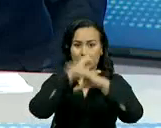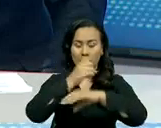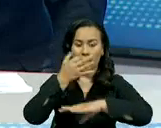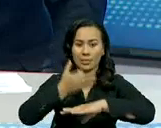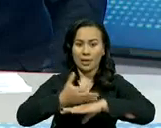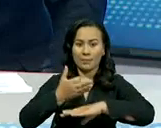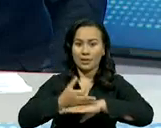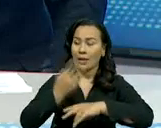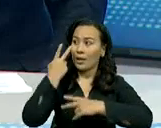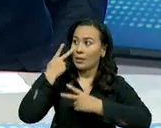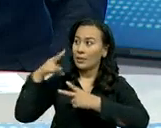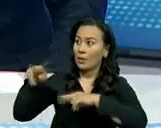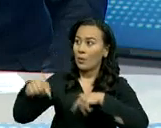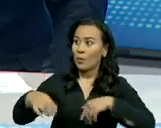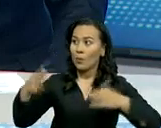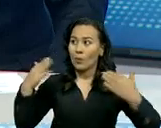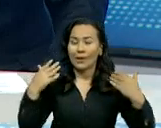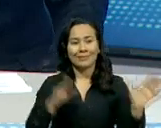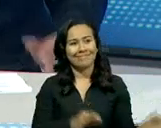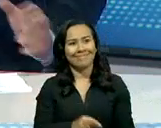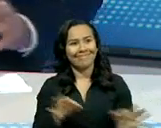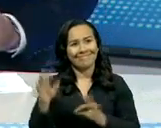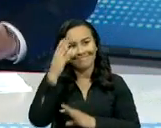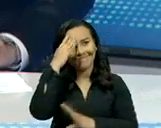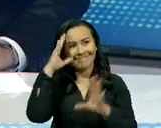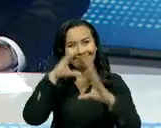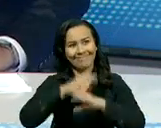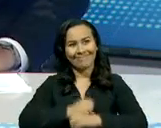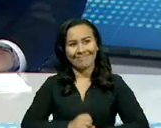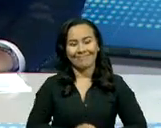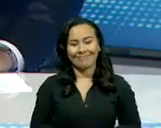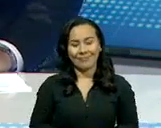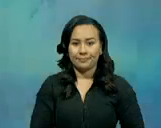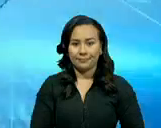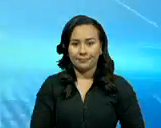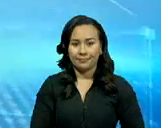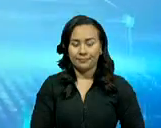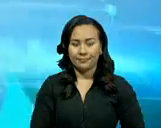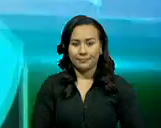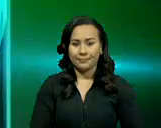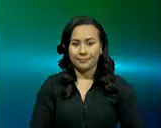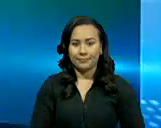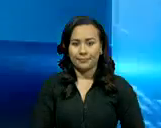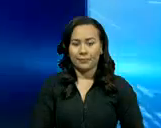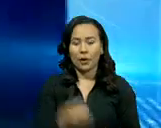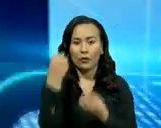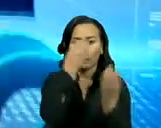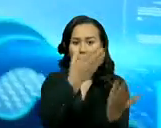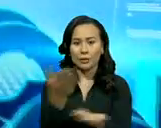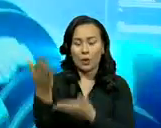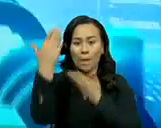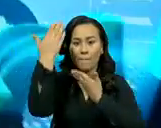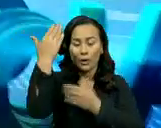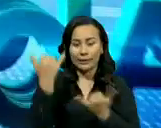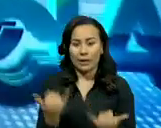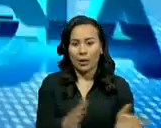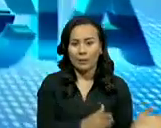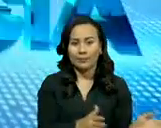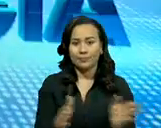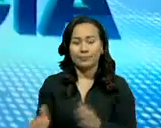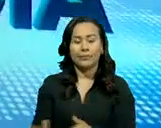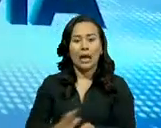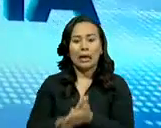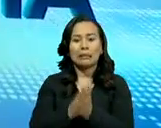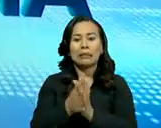terrestre de Guayaquil. Hemos pasado estudios. Muy buenas noches. Buenas noches y gracias. Información política, mucha atención. Ninguna de